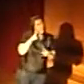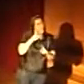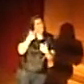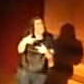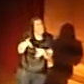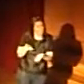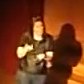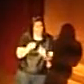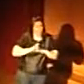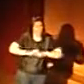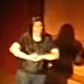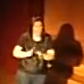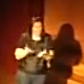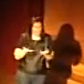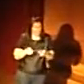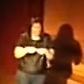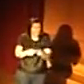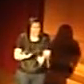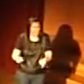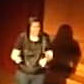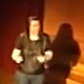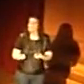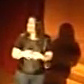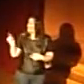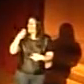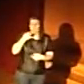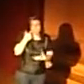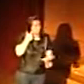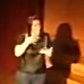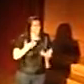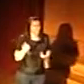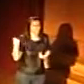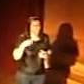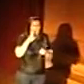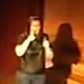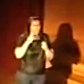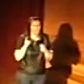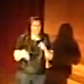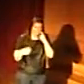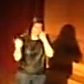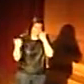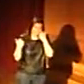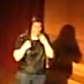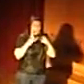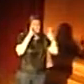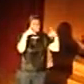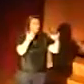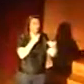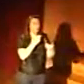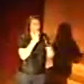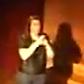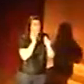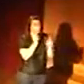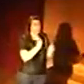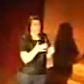yo creo que la mejor obra de este propio cilio Pizarro la más elocuente es esta que titula él ayer y hoy es decir